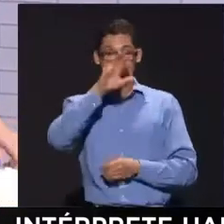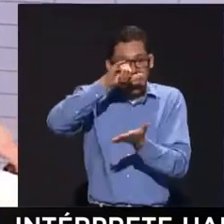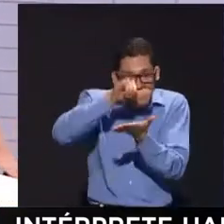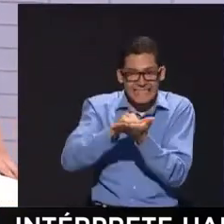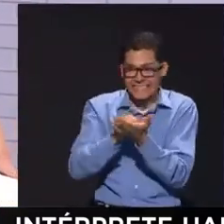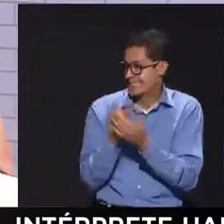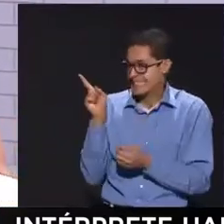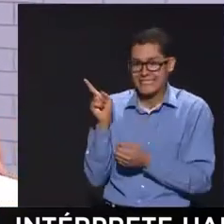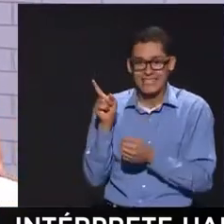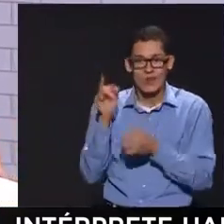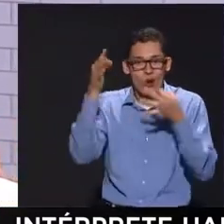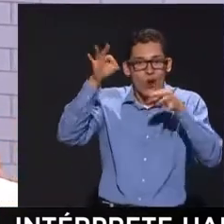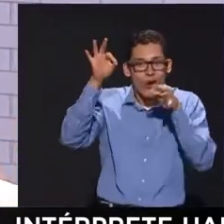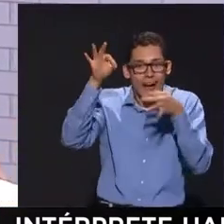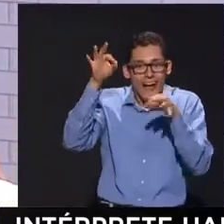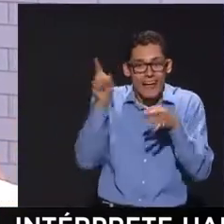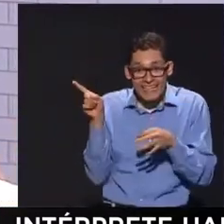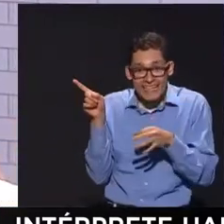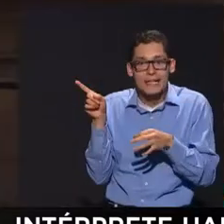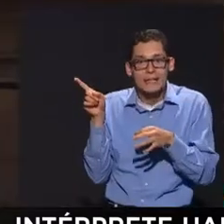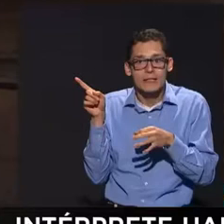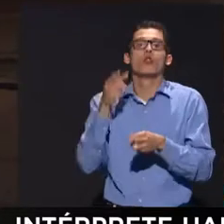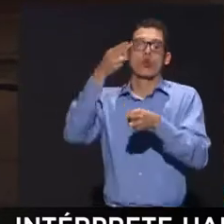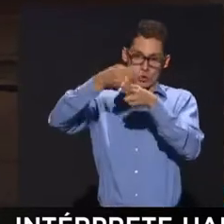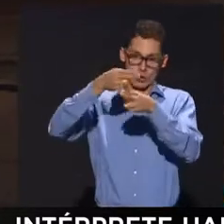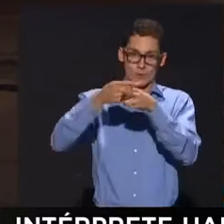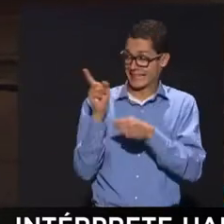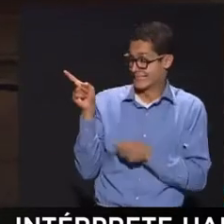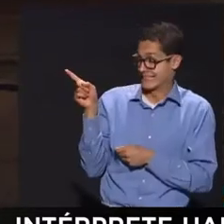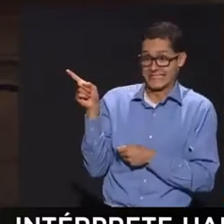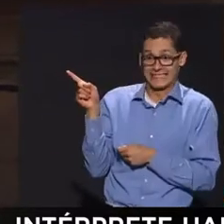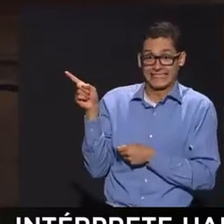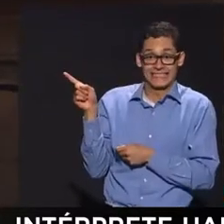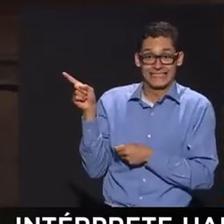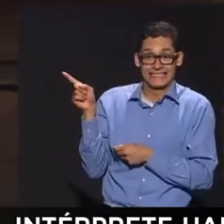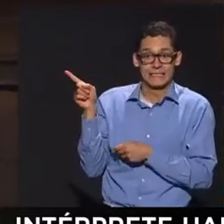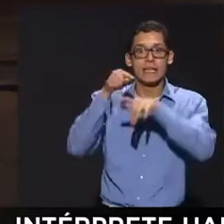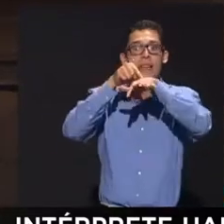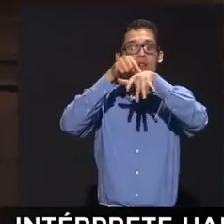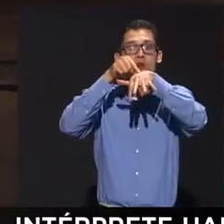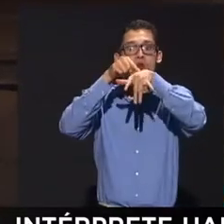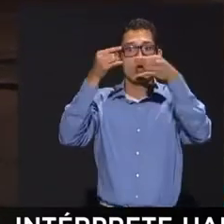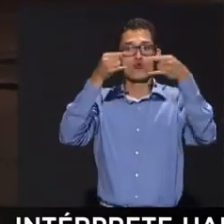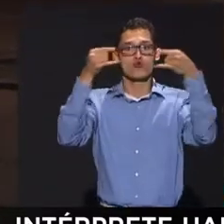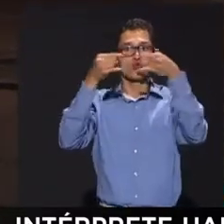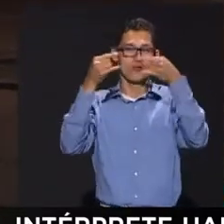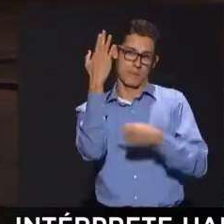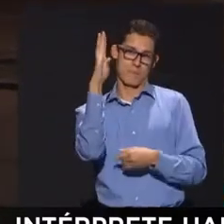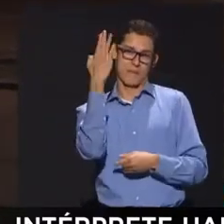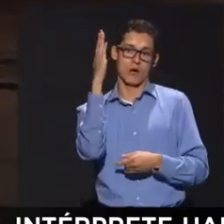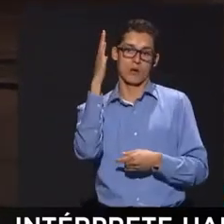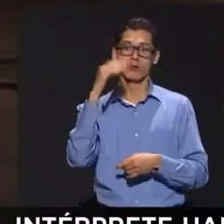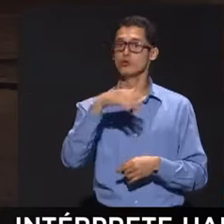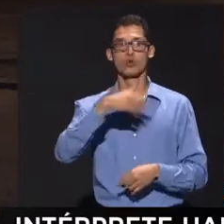¿Qué pasa? Nosotros, como adultos, estamos todo el tiempo reflejando